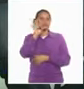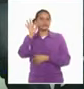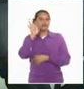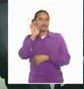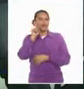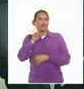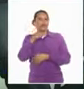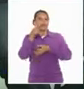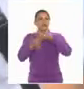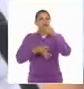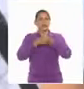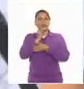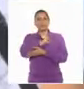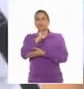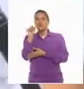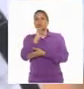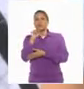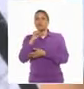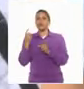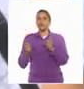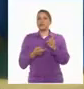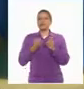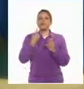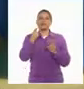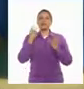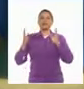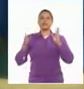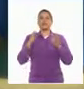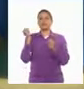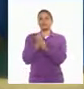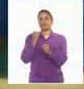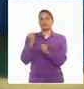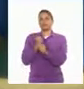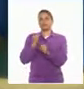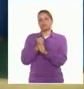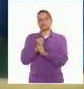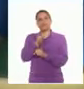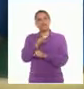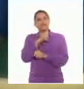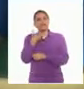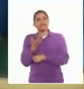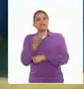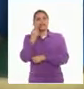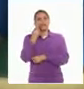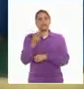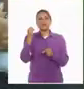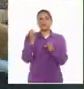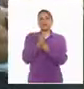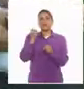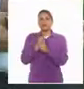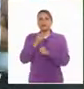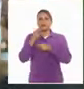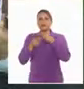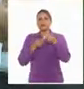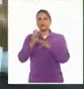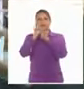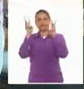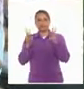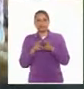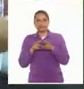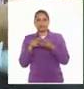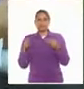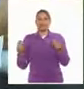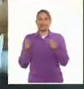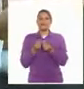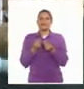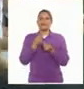los logros y desafíos en este año de trabajo y fue reconocido el papel que han jugado las redes en su